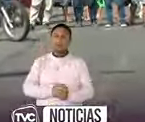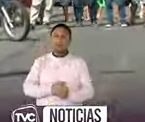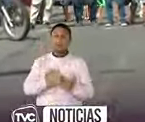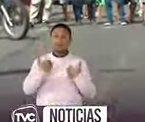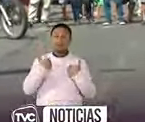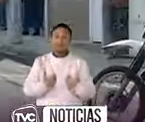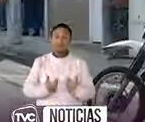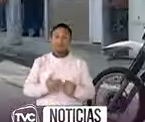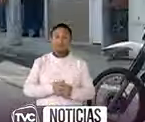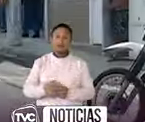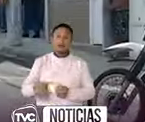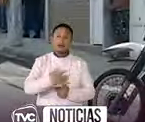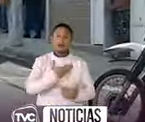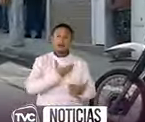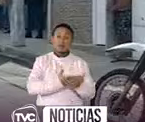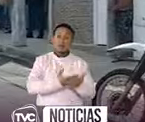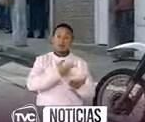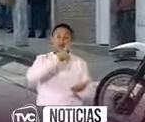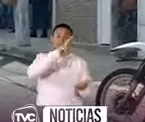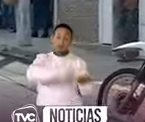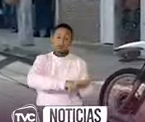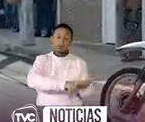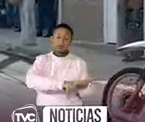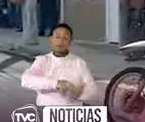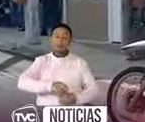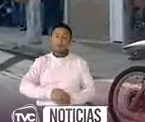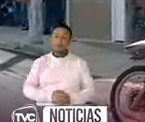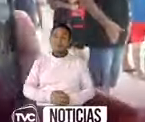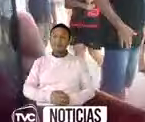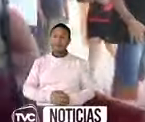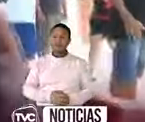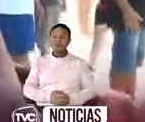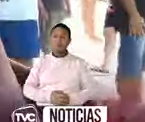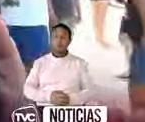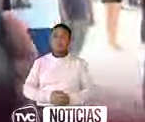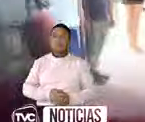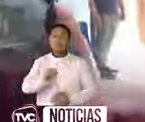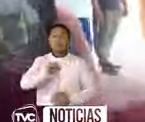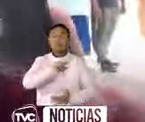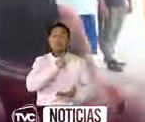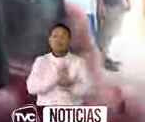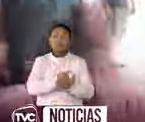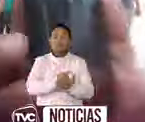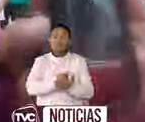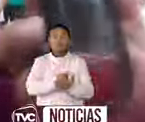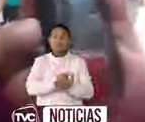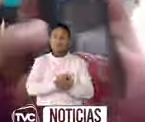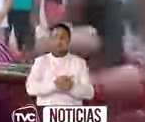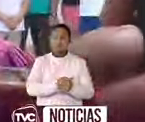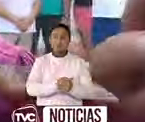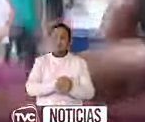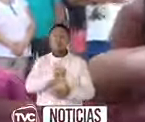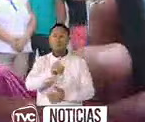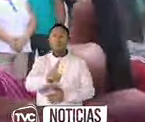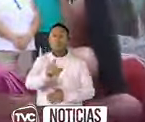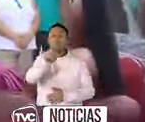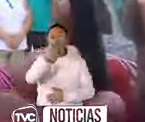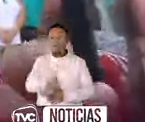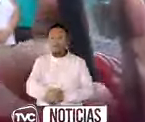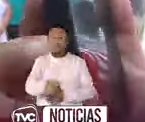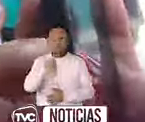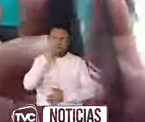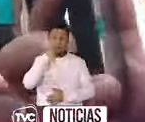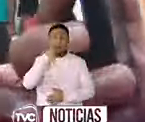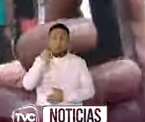junto a los indicios balísticos que dejó este ataque violento. Efectivamente, tenemos a una persona de sexo masculino